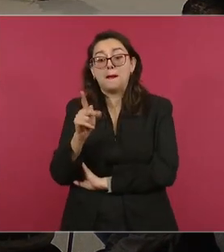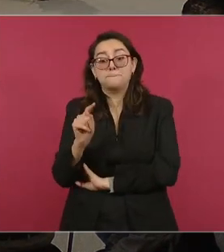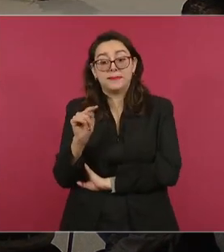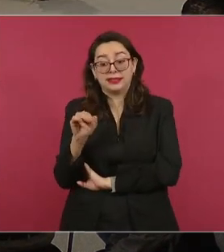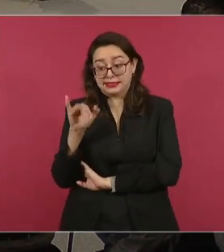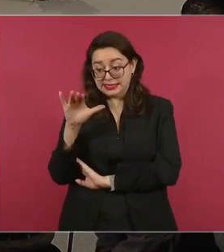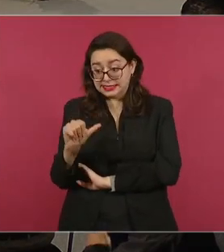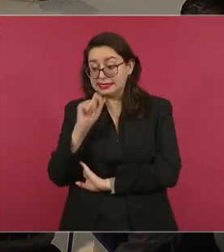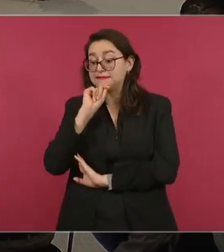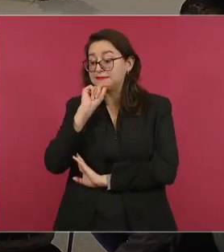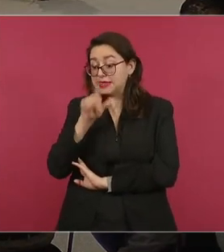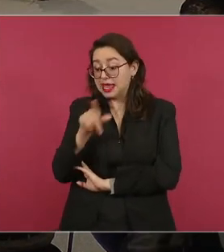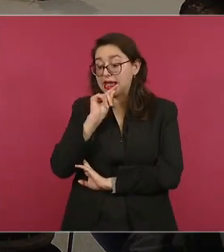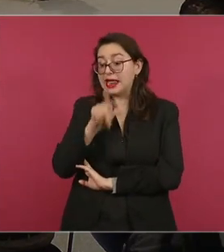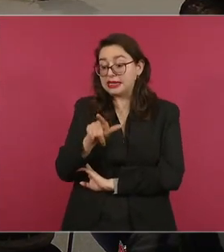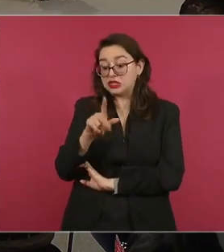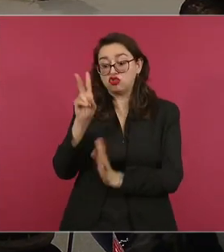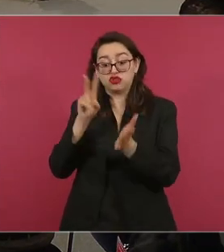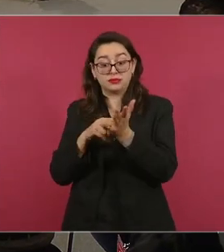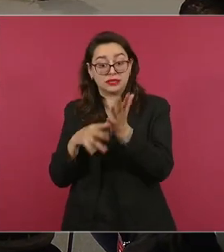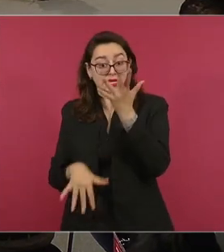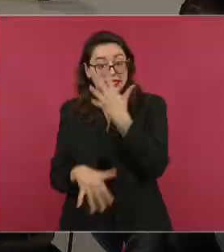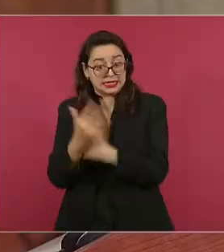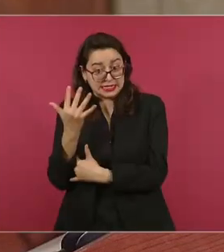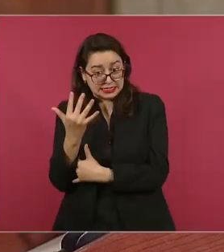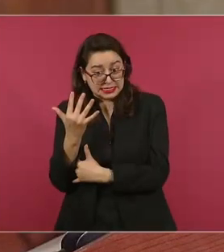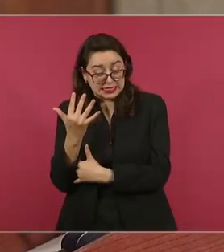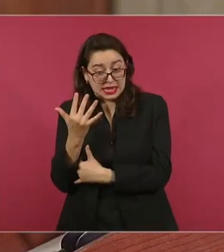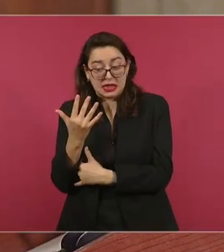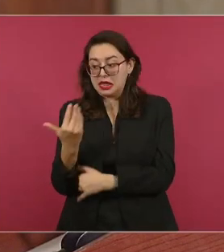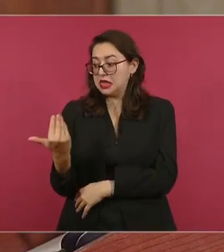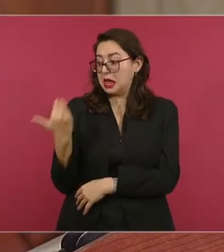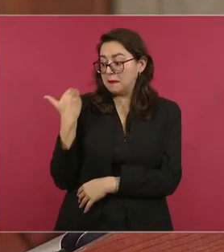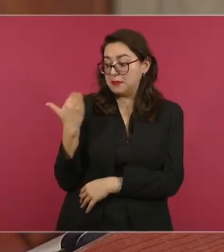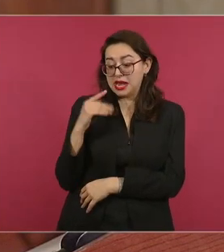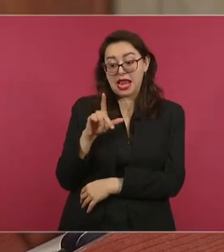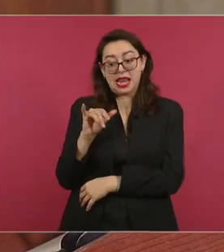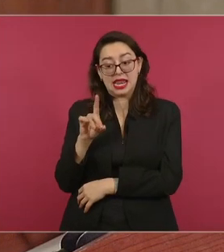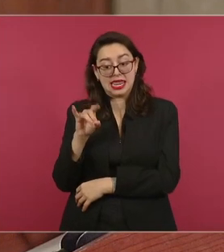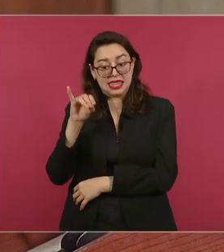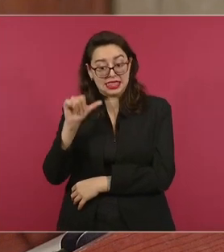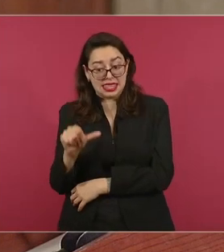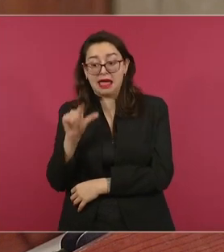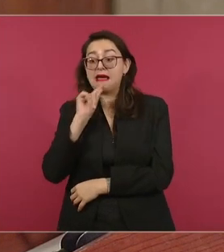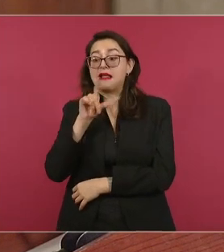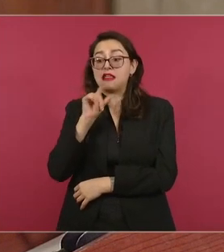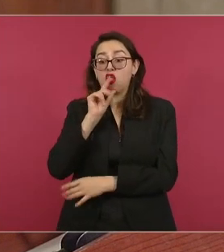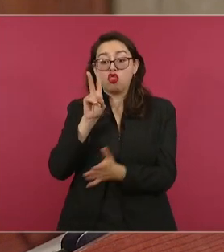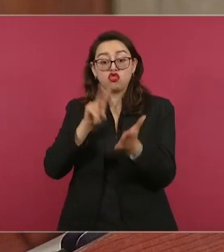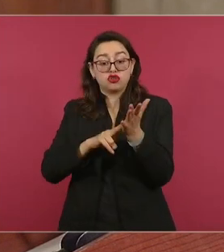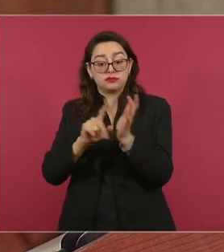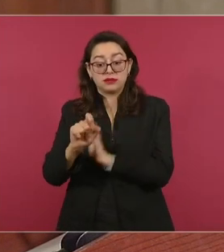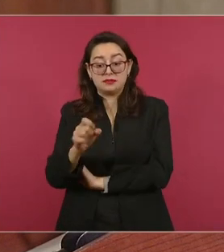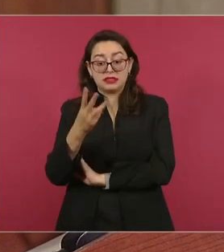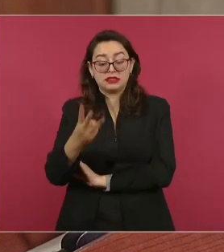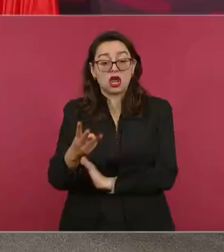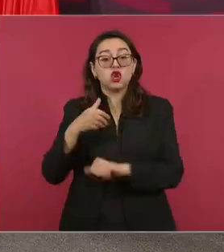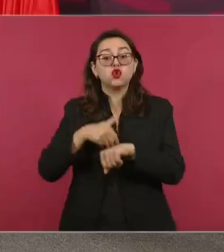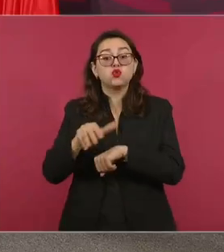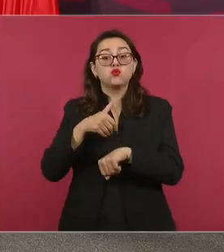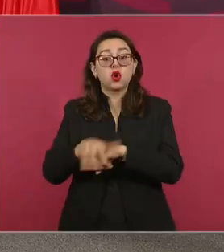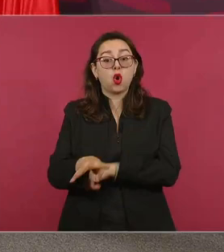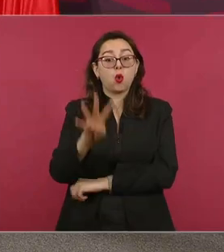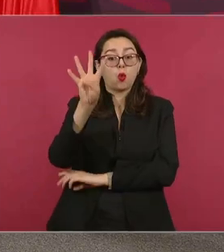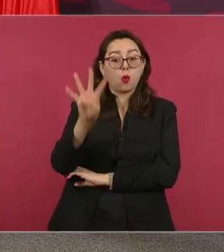Navidad, en Jalisco, en la parte de Careyes, en 2015. Y también recientemente Lidia en Tomotlán, Jalisco, en 2023. Todos huracán